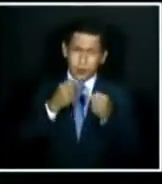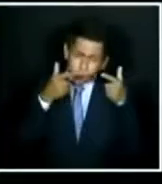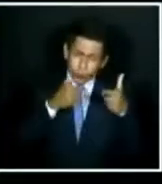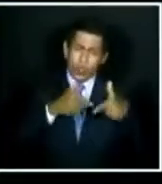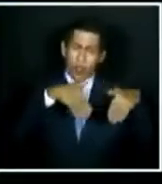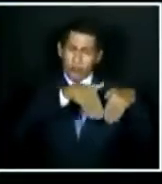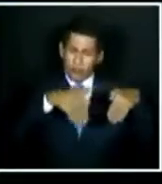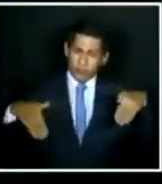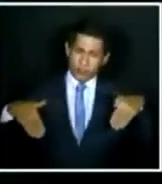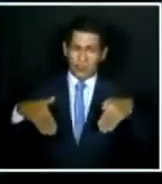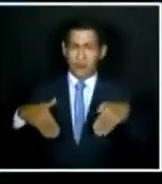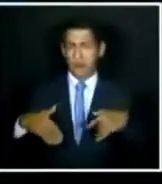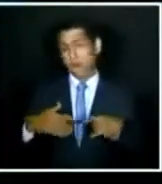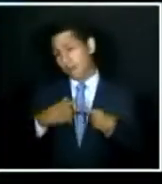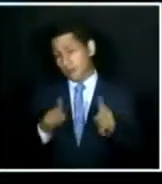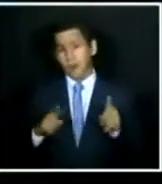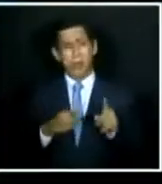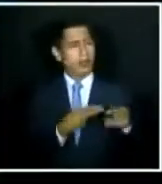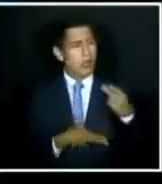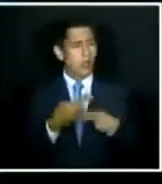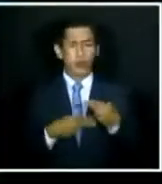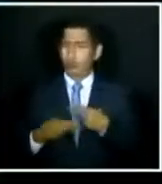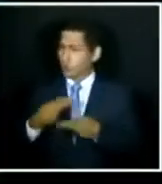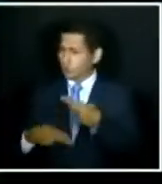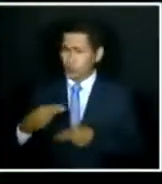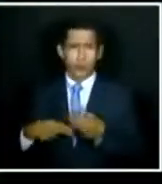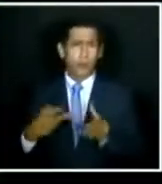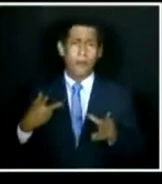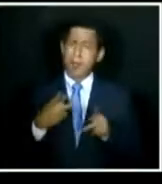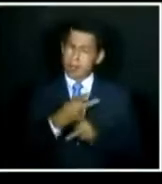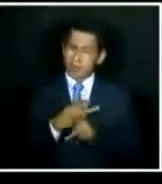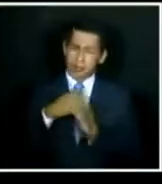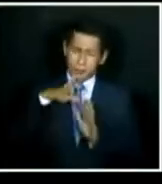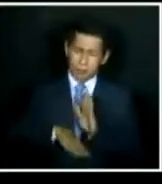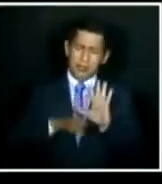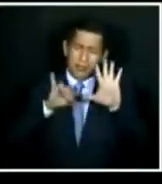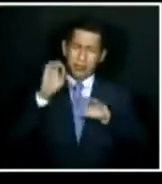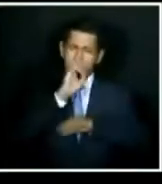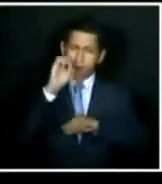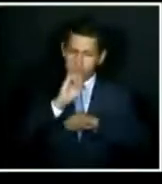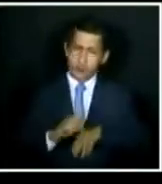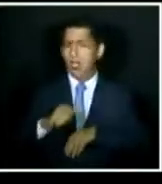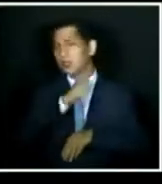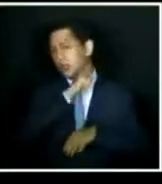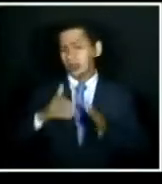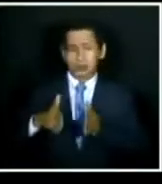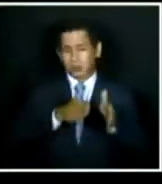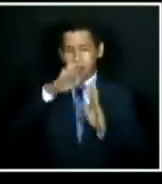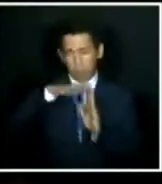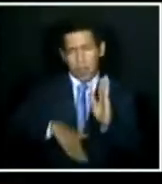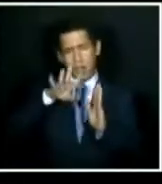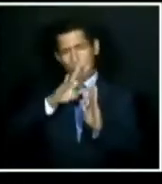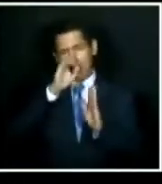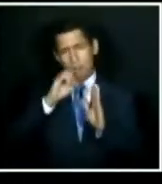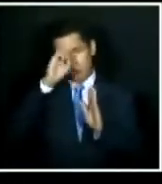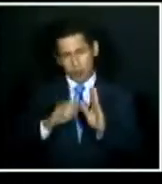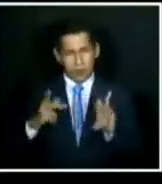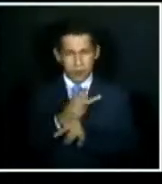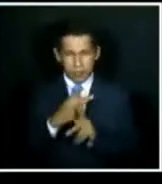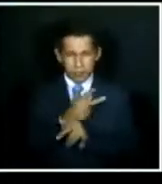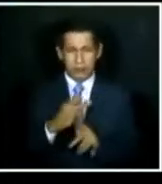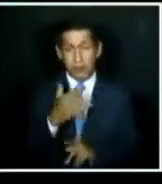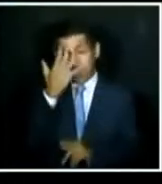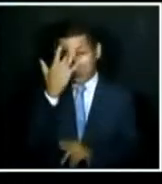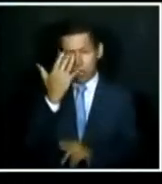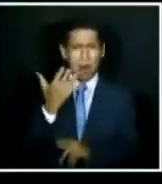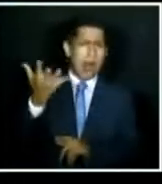domicilios y locales comerciales han bajado el 6%, los asaltos en carreteras el 40% con respecto a los